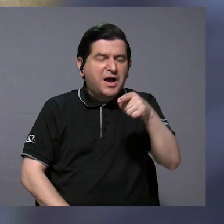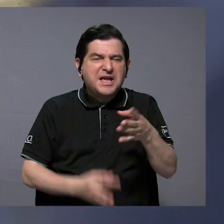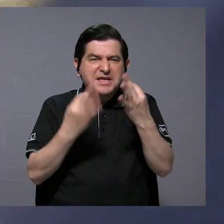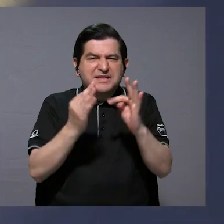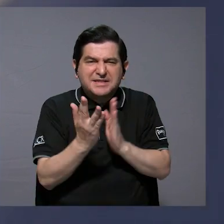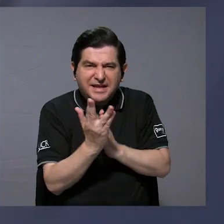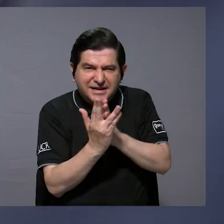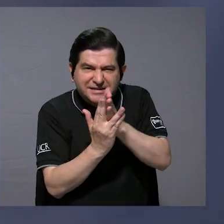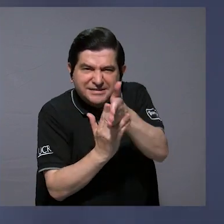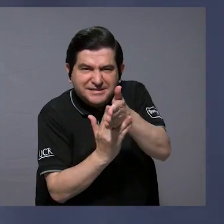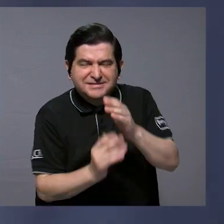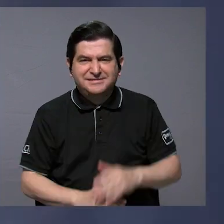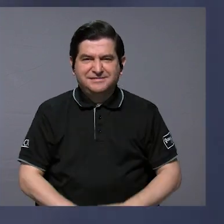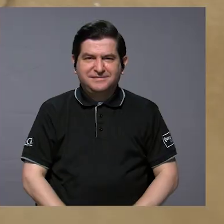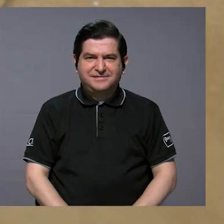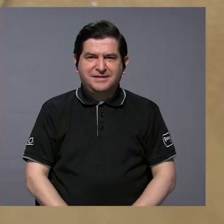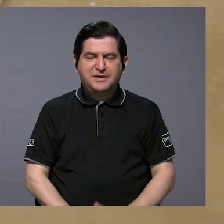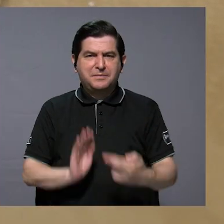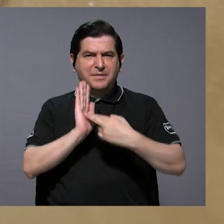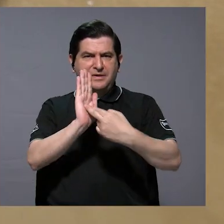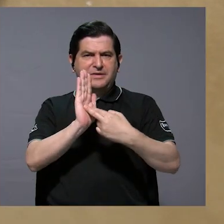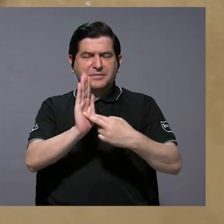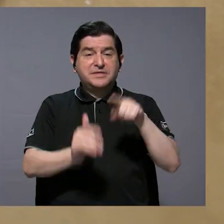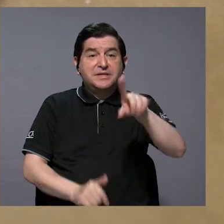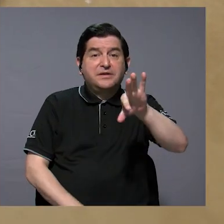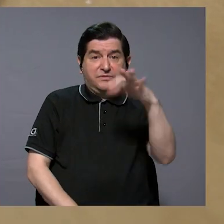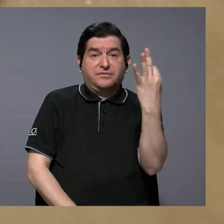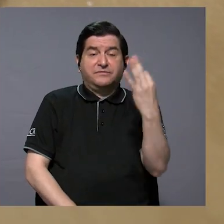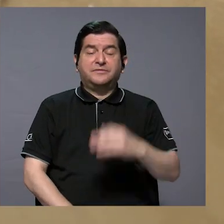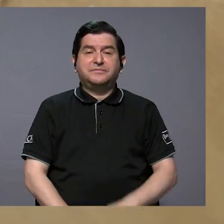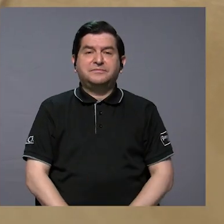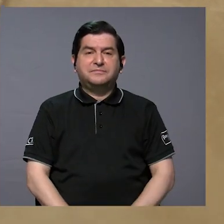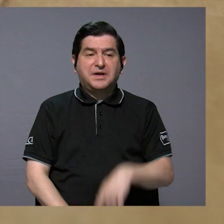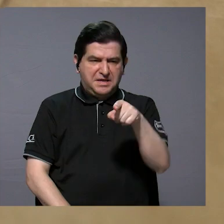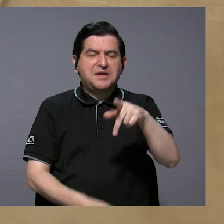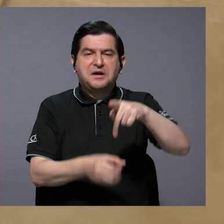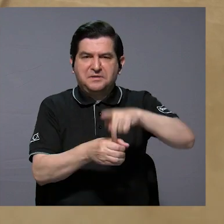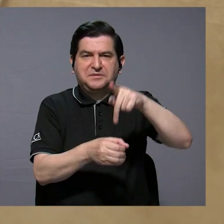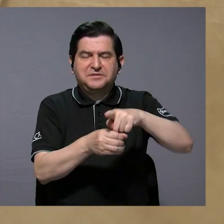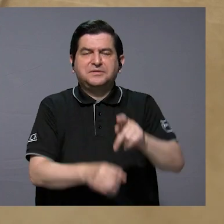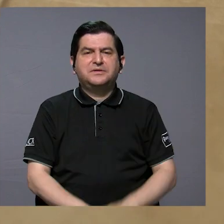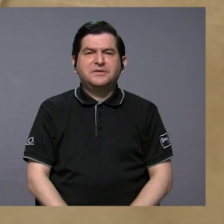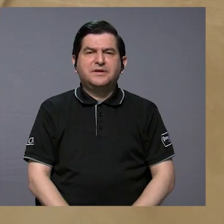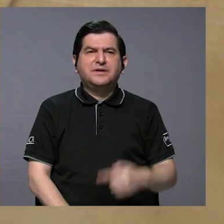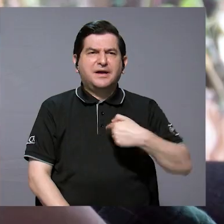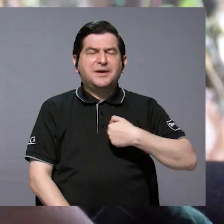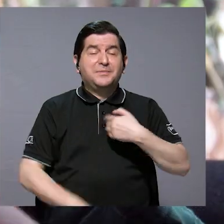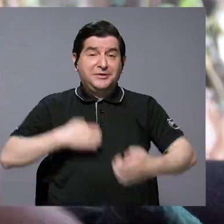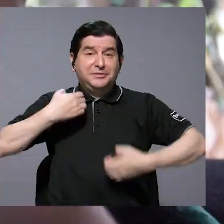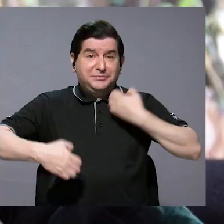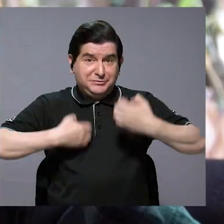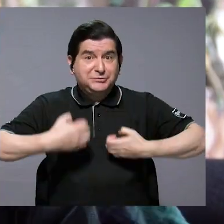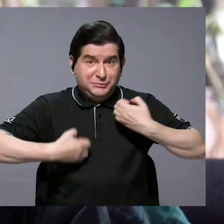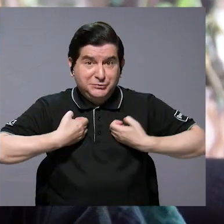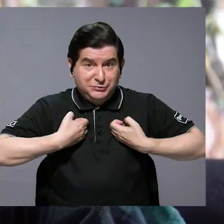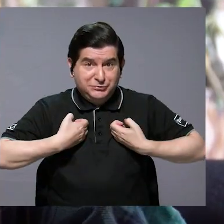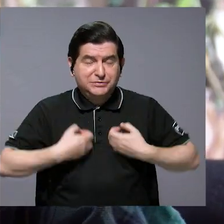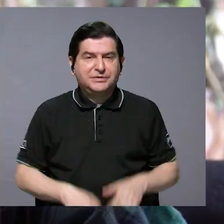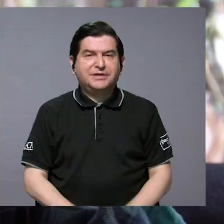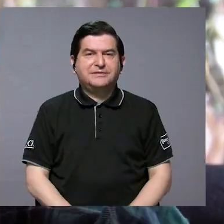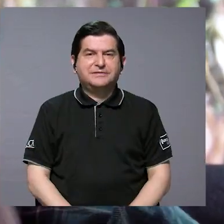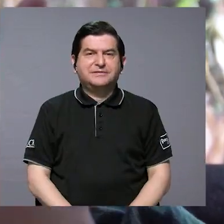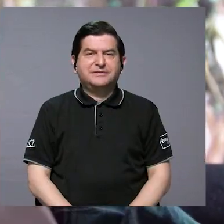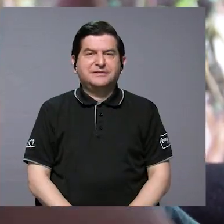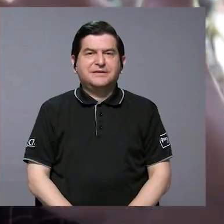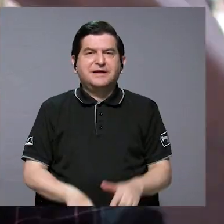como meterme ahí y como representar de alguna forma y estar ahí. Y es algo que me emociona,